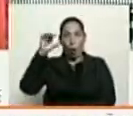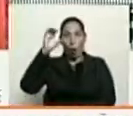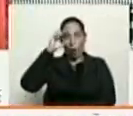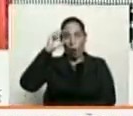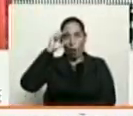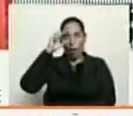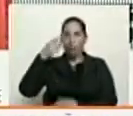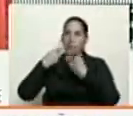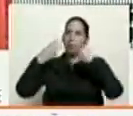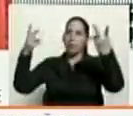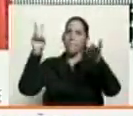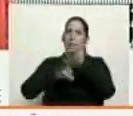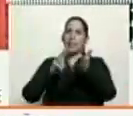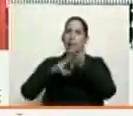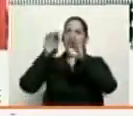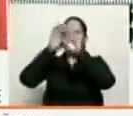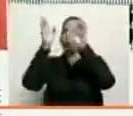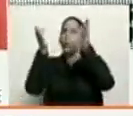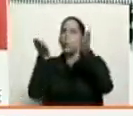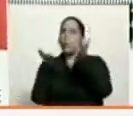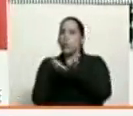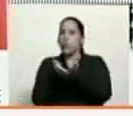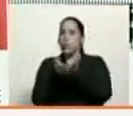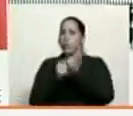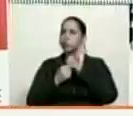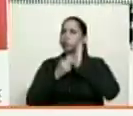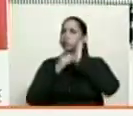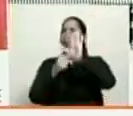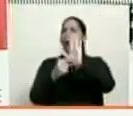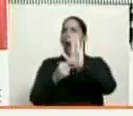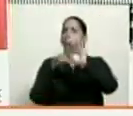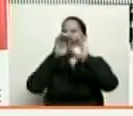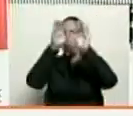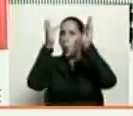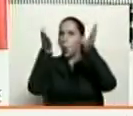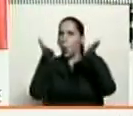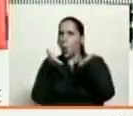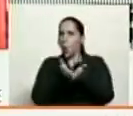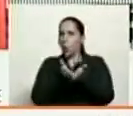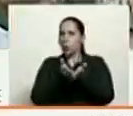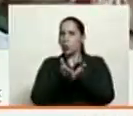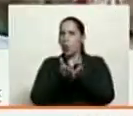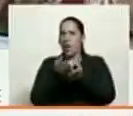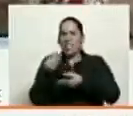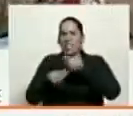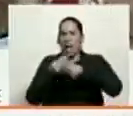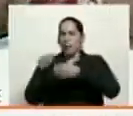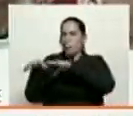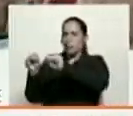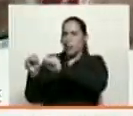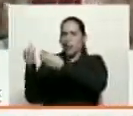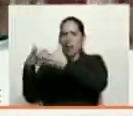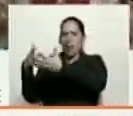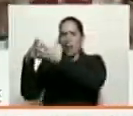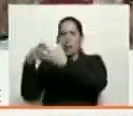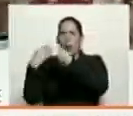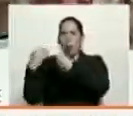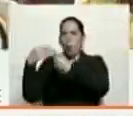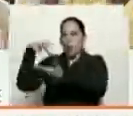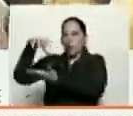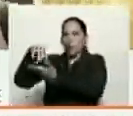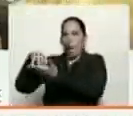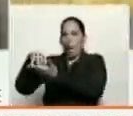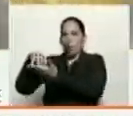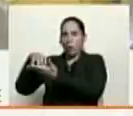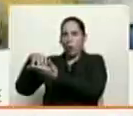mundo entero y las pone de relieve en el mundo entero, y queda el imperialismo como un estado genocida,